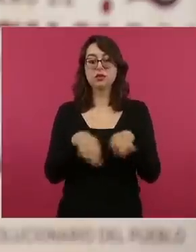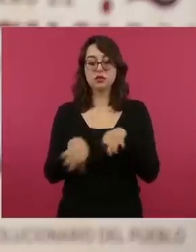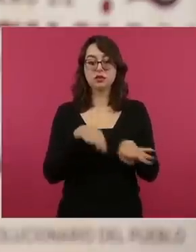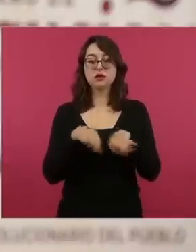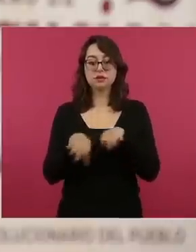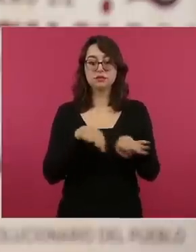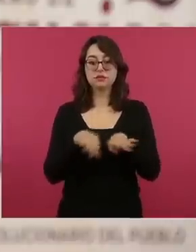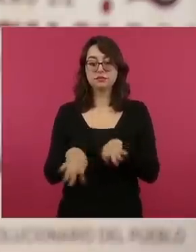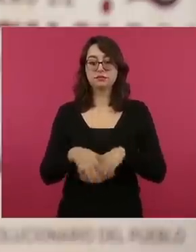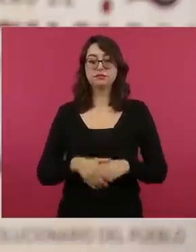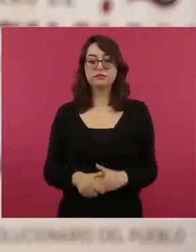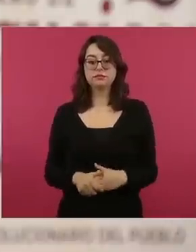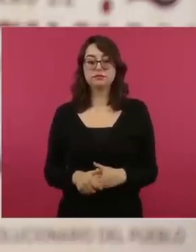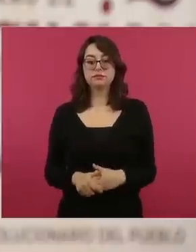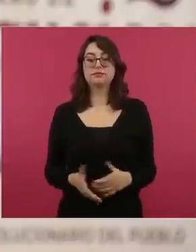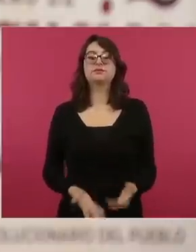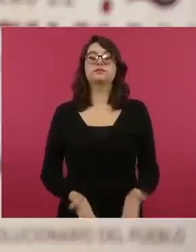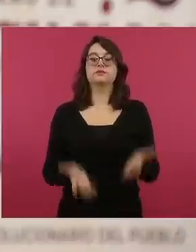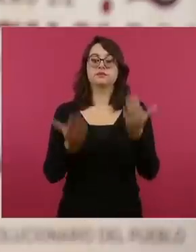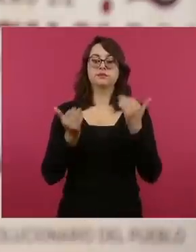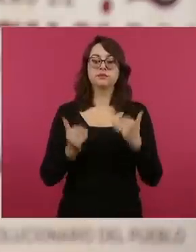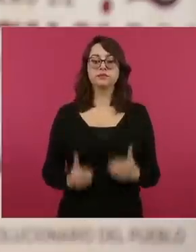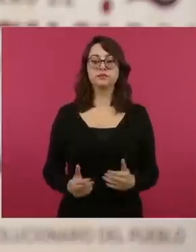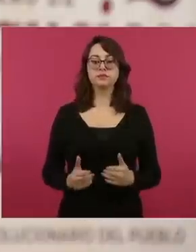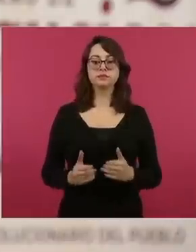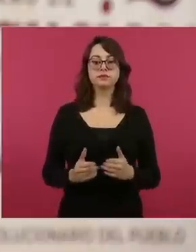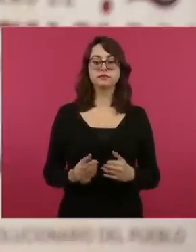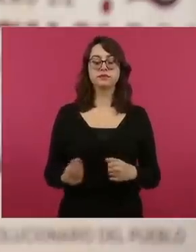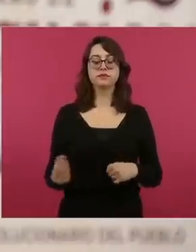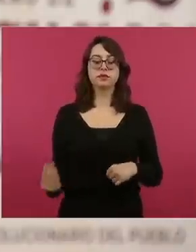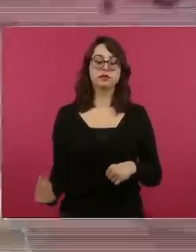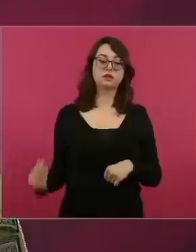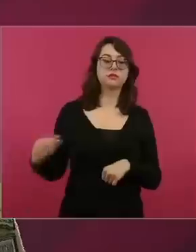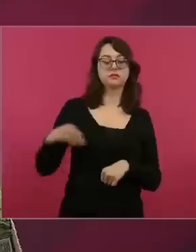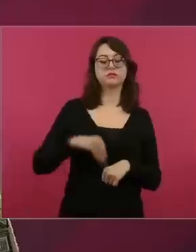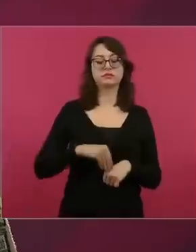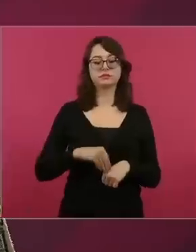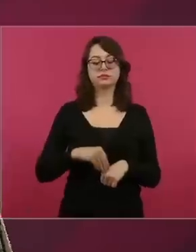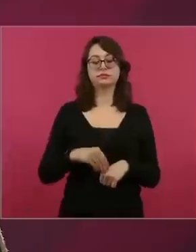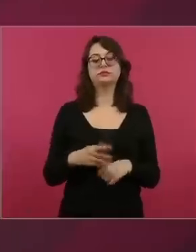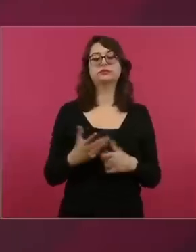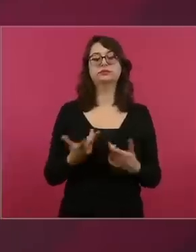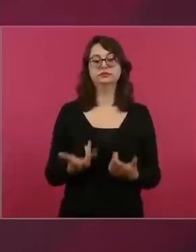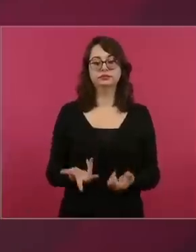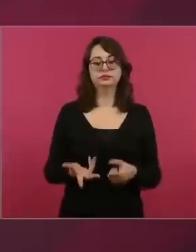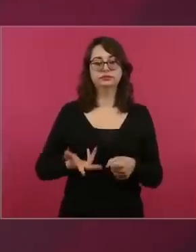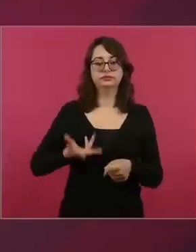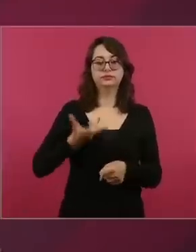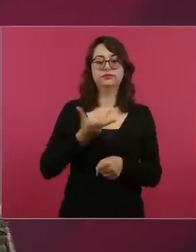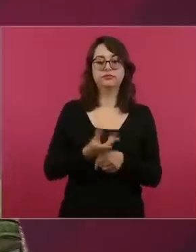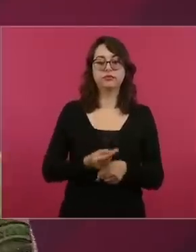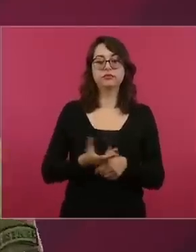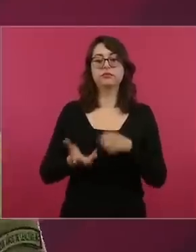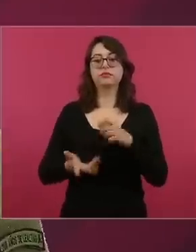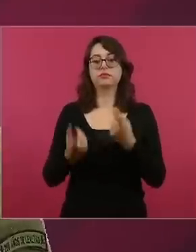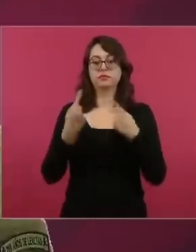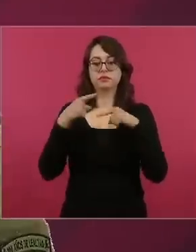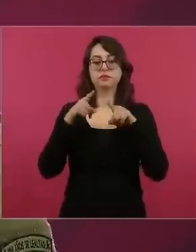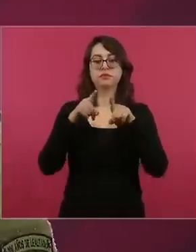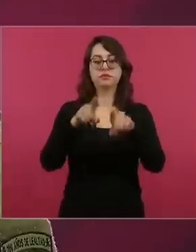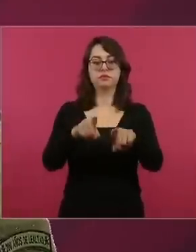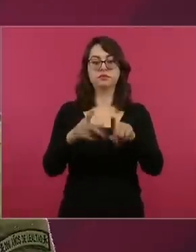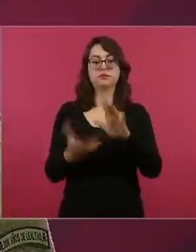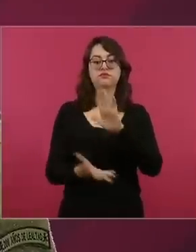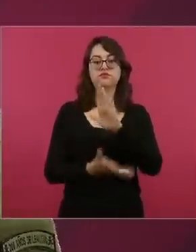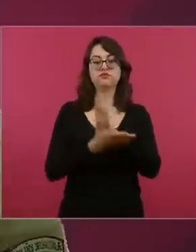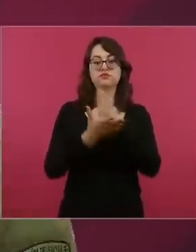Ahora, adicionalmente a este esfuerzo la Secretaría también se encuentra construyendo en la península